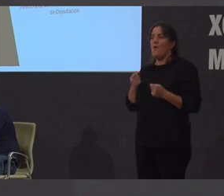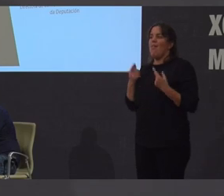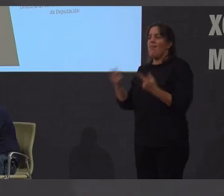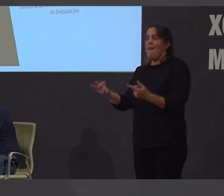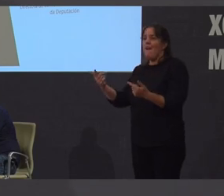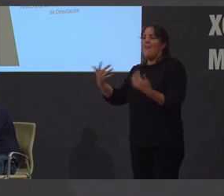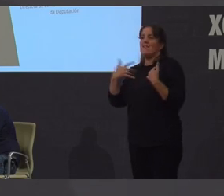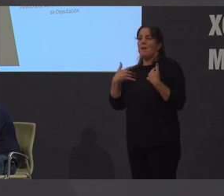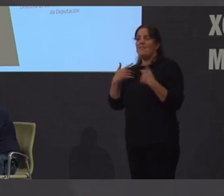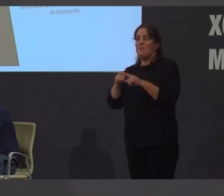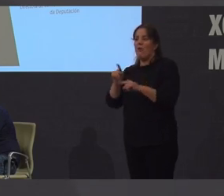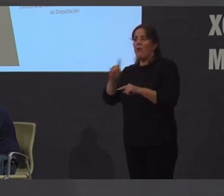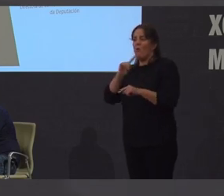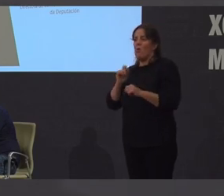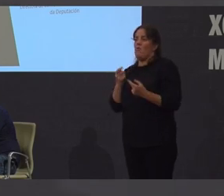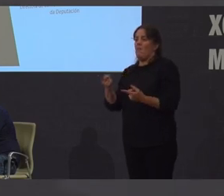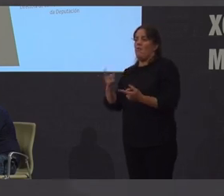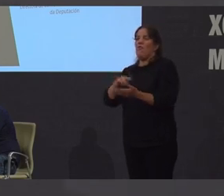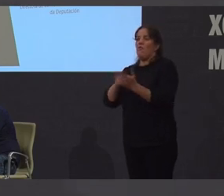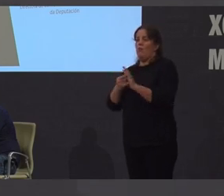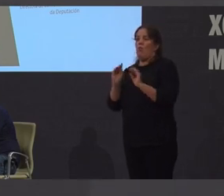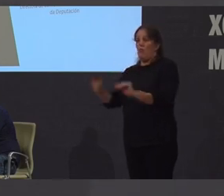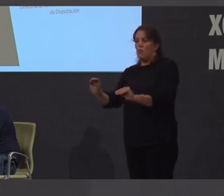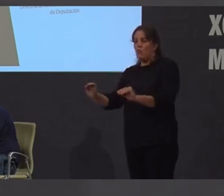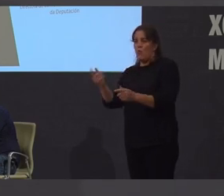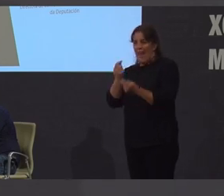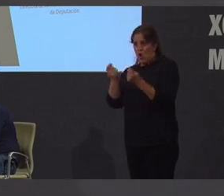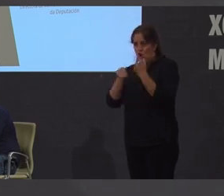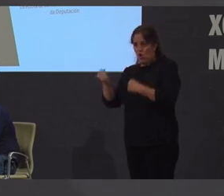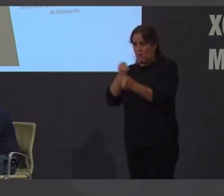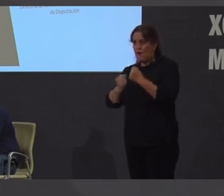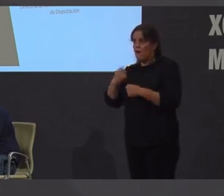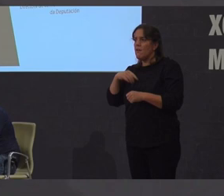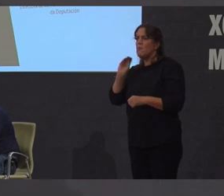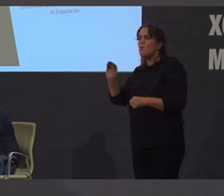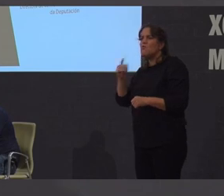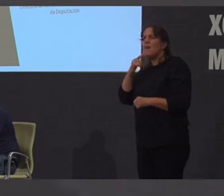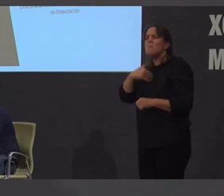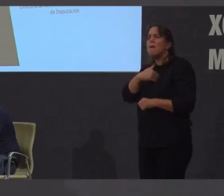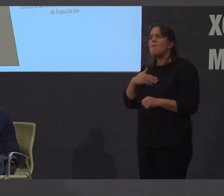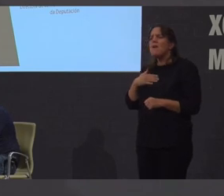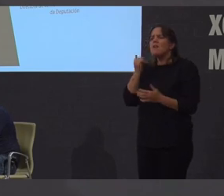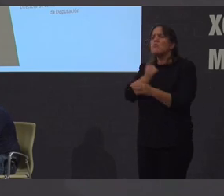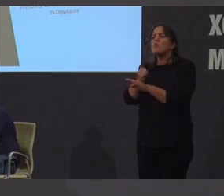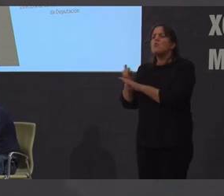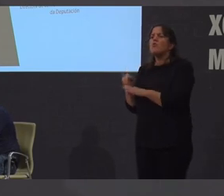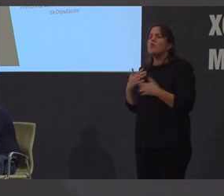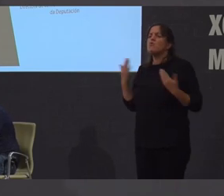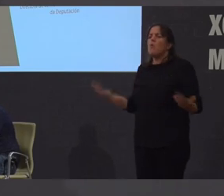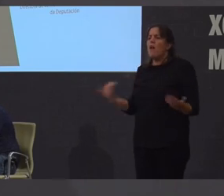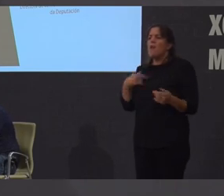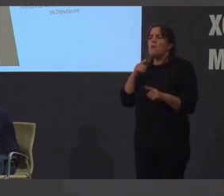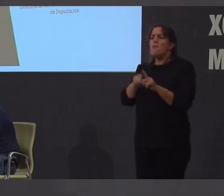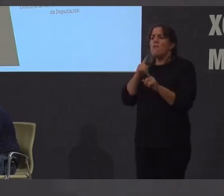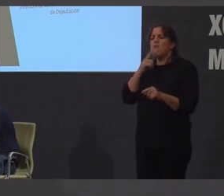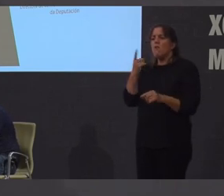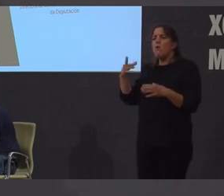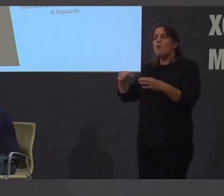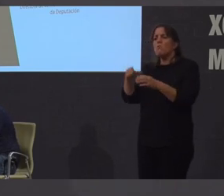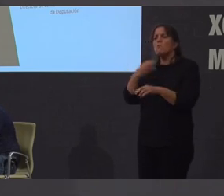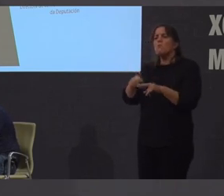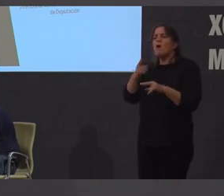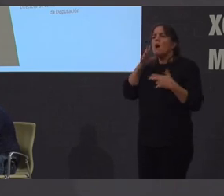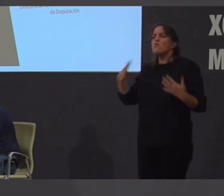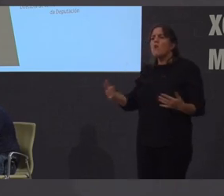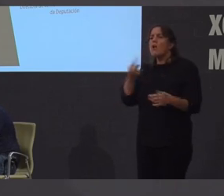da represión económica. E servirá para preguntarnos que papel deben xogar as institucións e que papel os partidos do marco